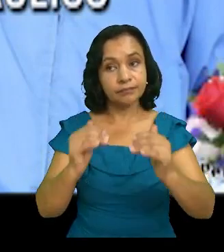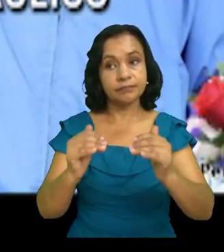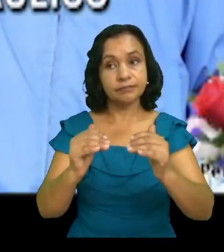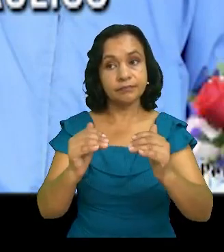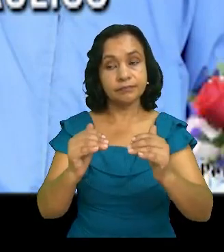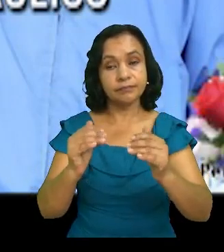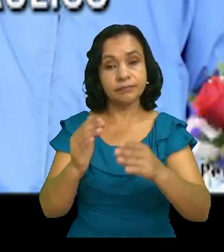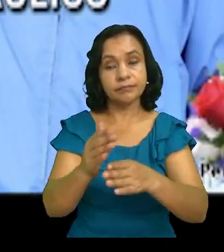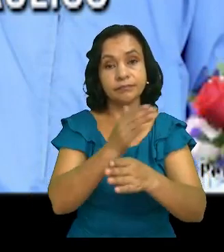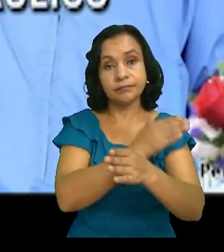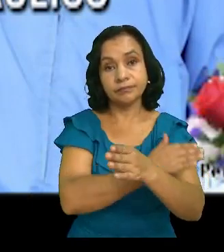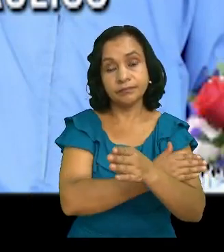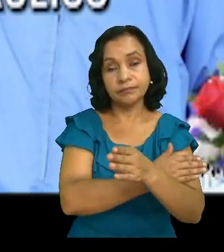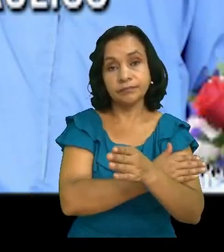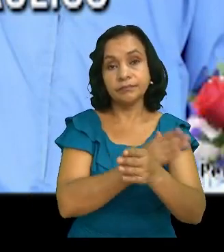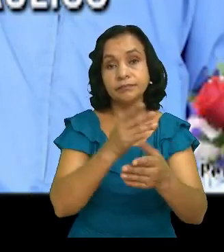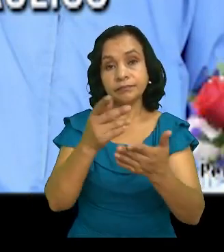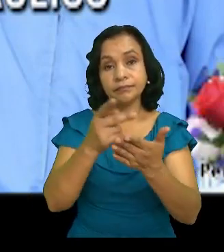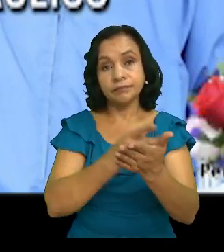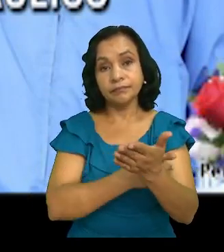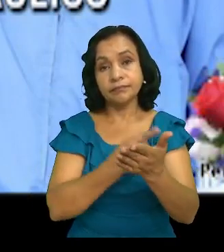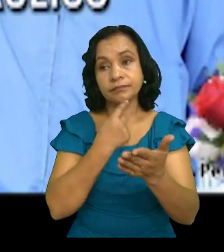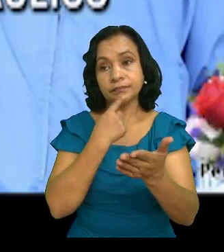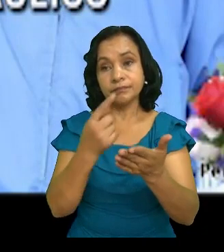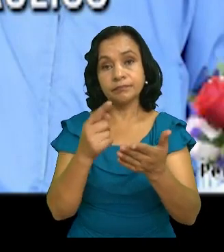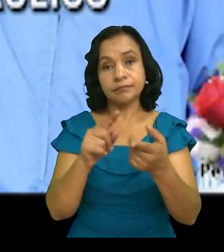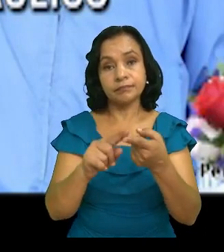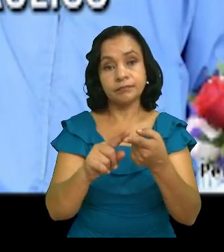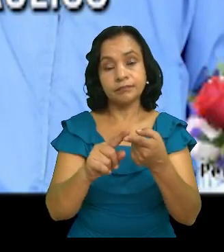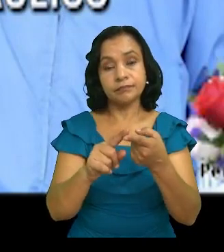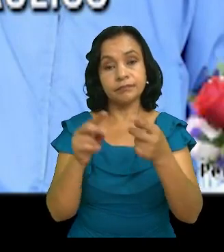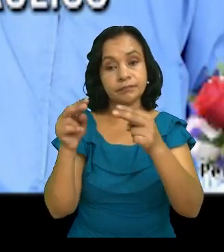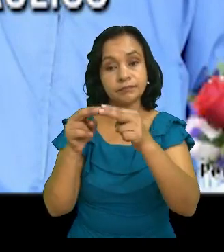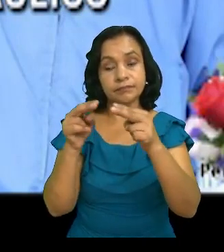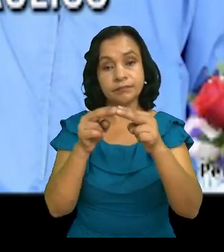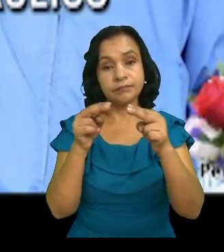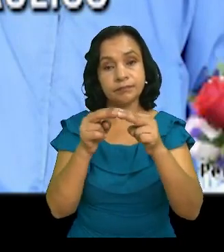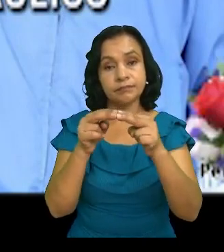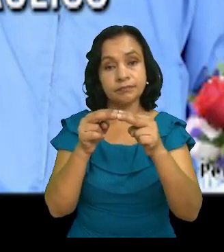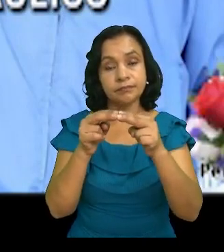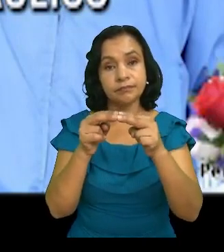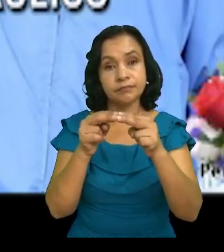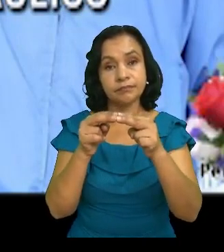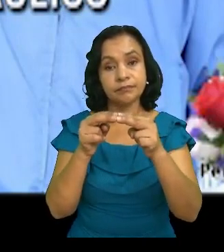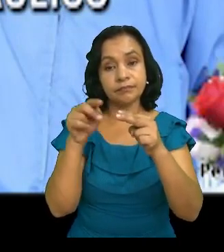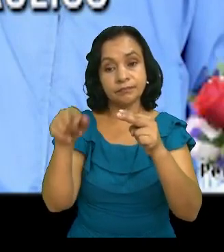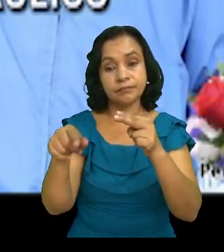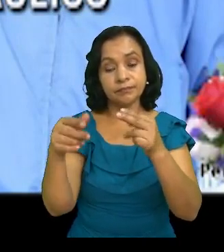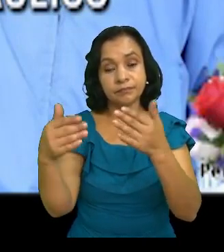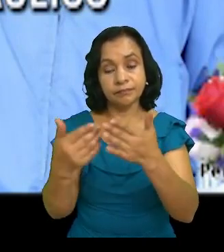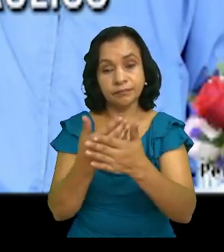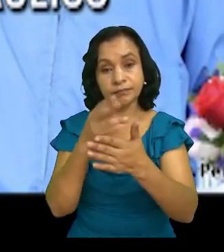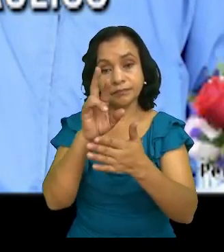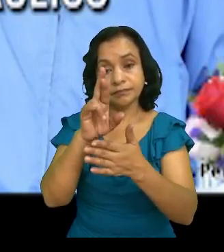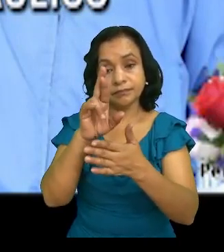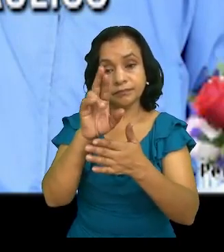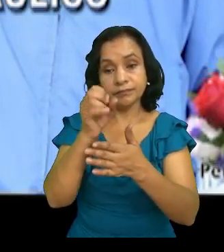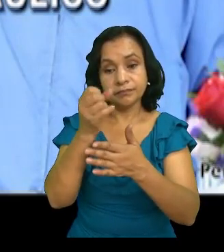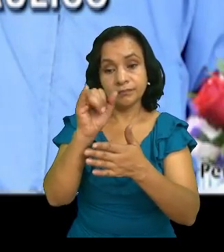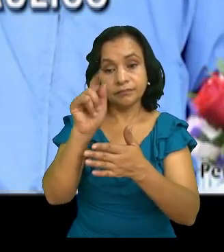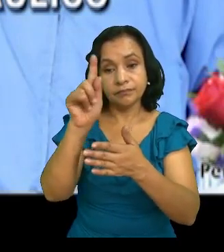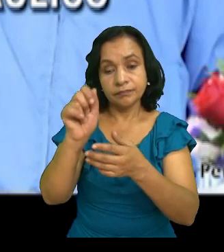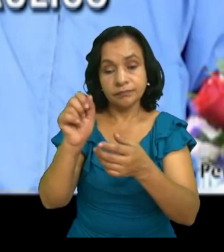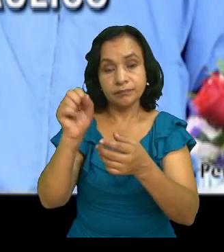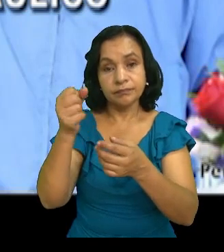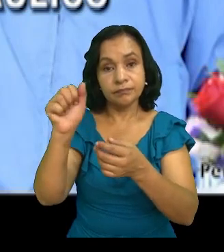el anterior proyecto que mencionaba, sí, Ciuna sí, Rosita, se vincula directamente con este tramo de Rosita Sasa. Este